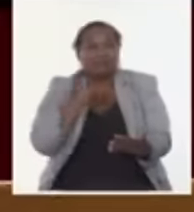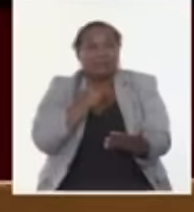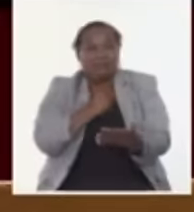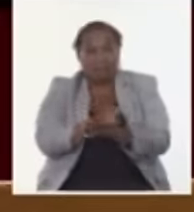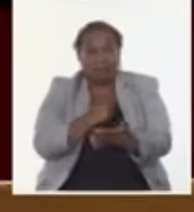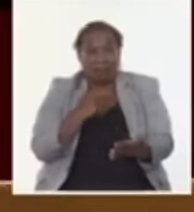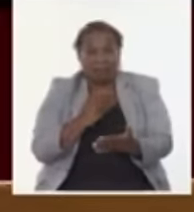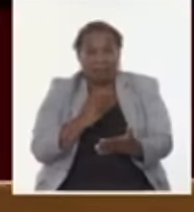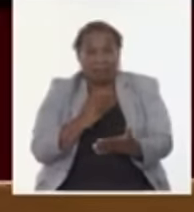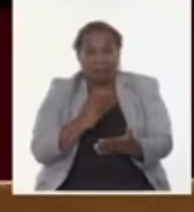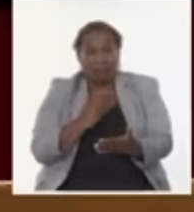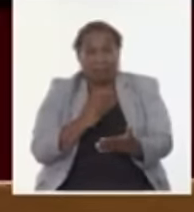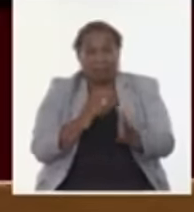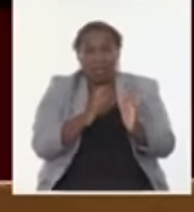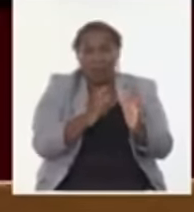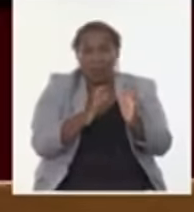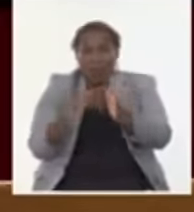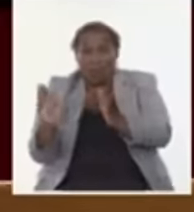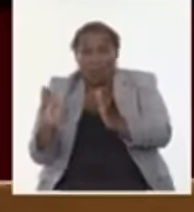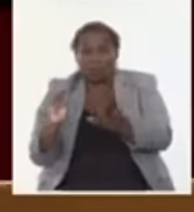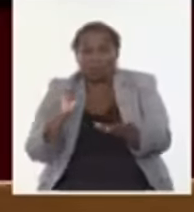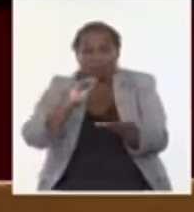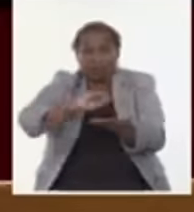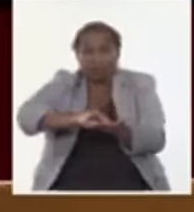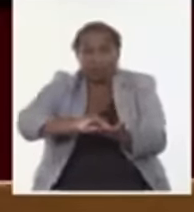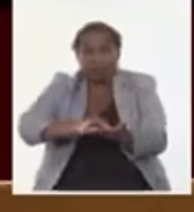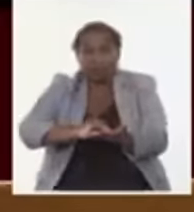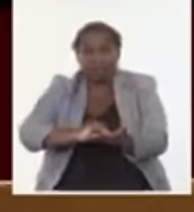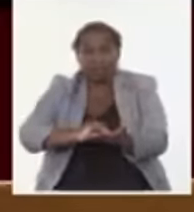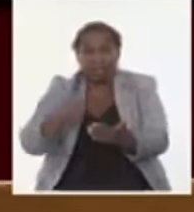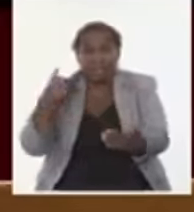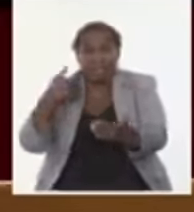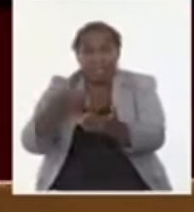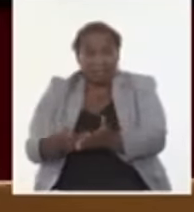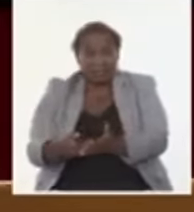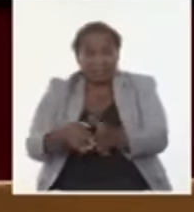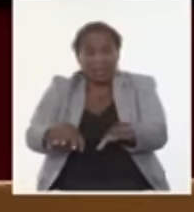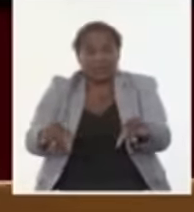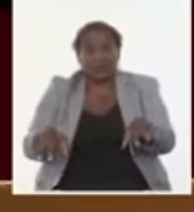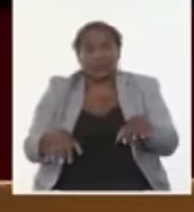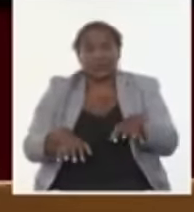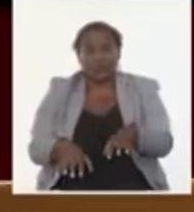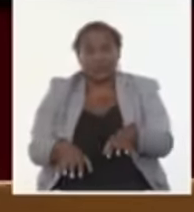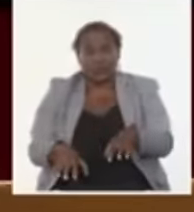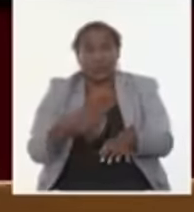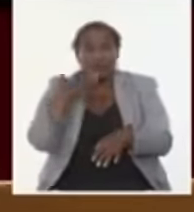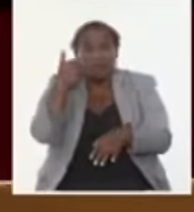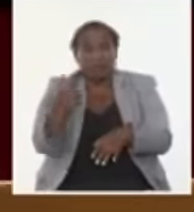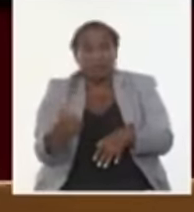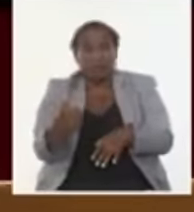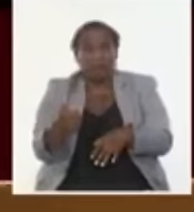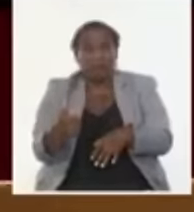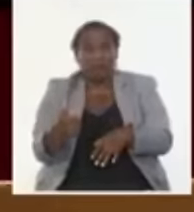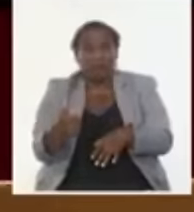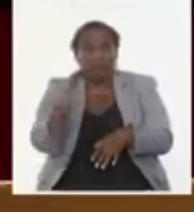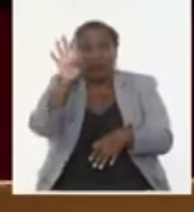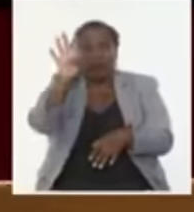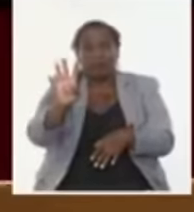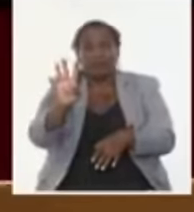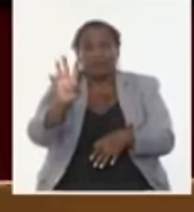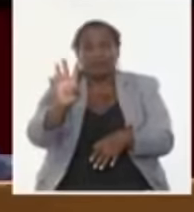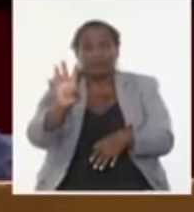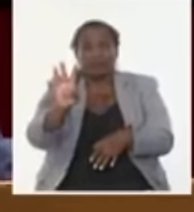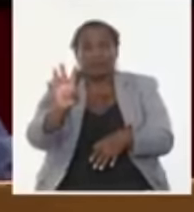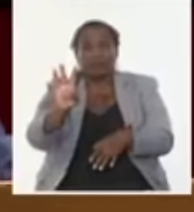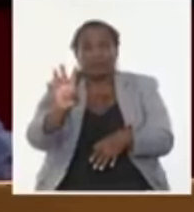y pospuesta su implementación hasta tanto las condiciones así lo permitan, 4. Que